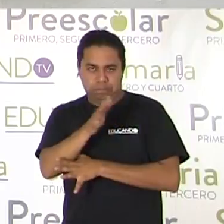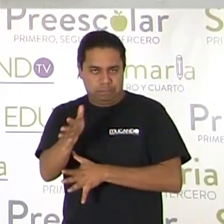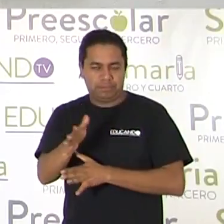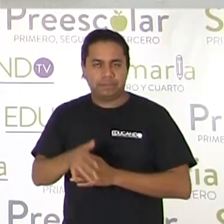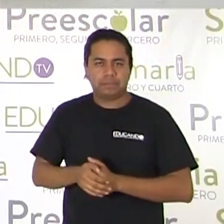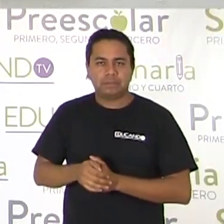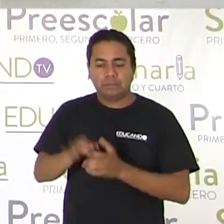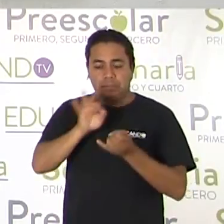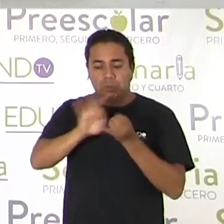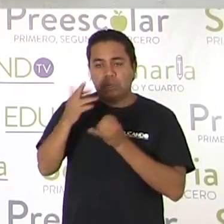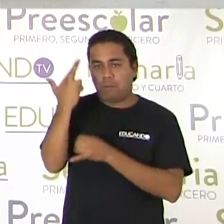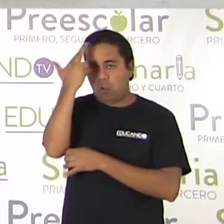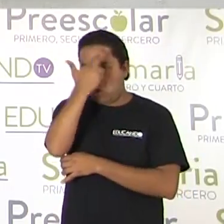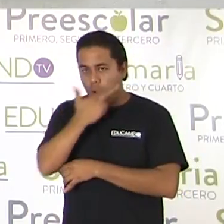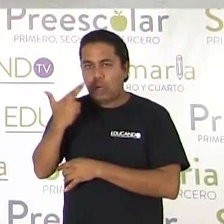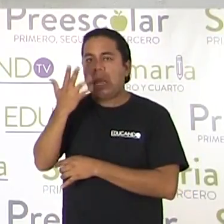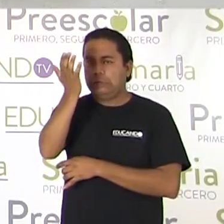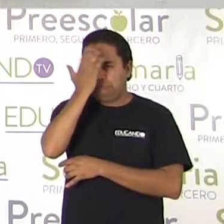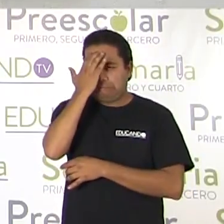y de la hora.